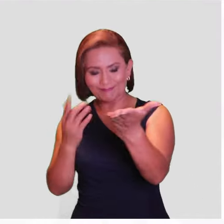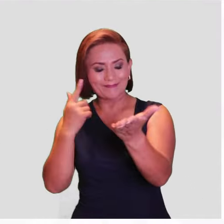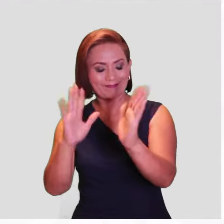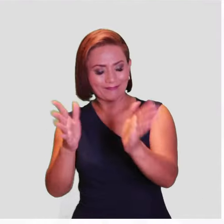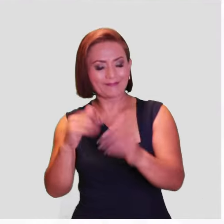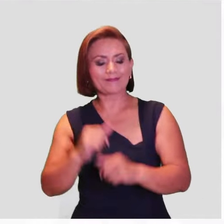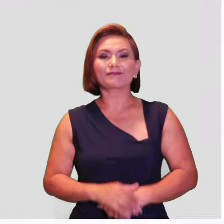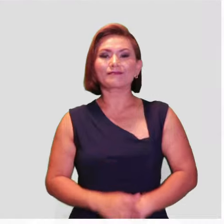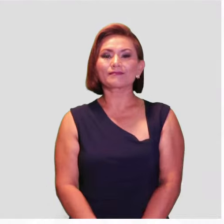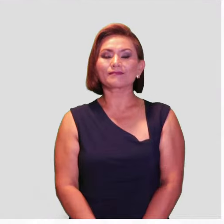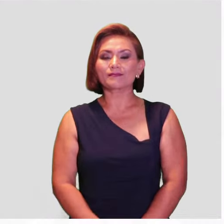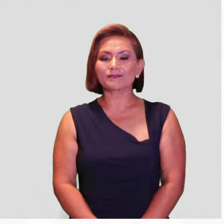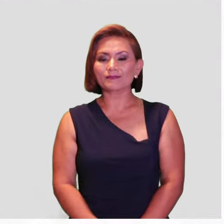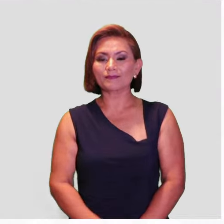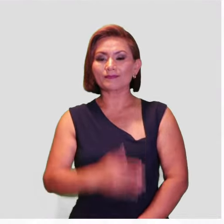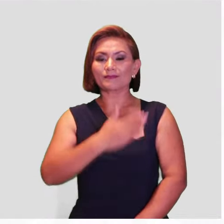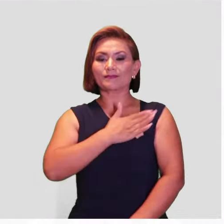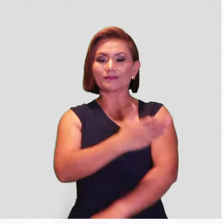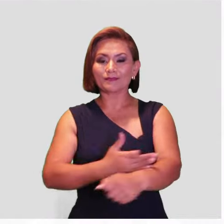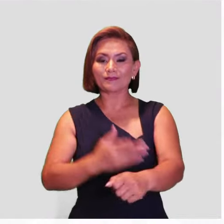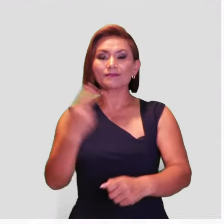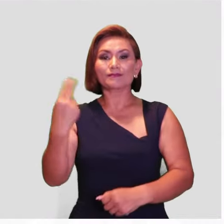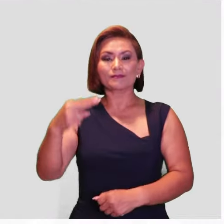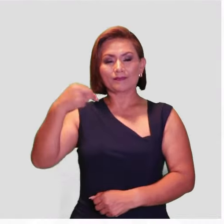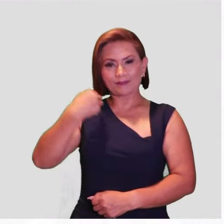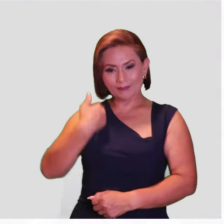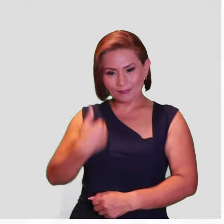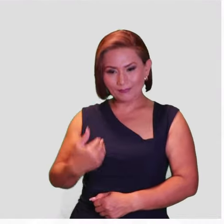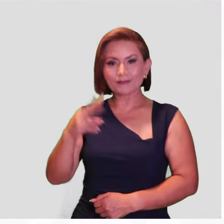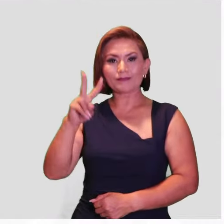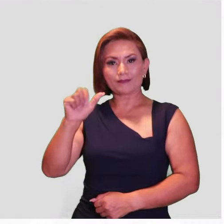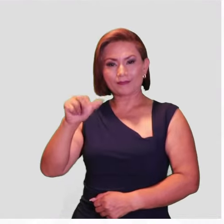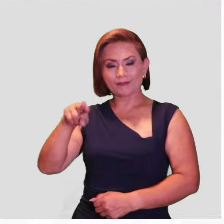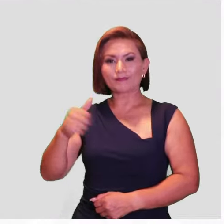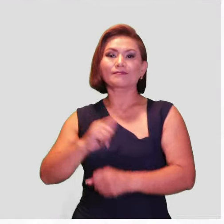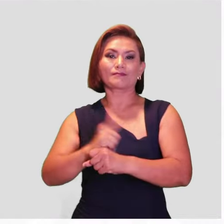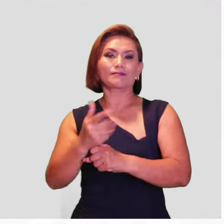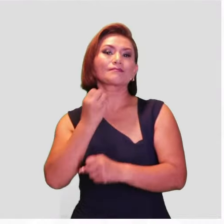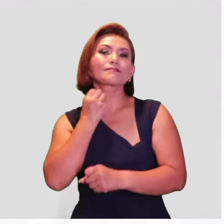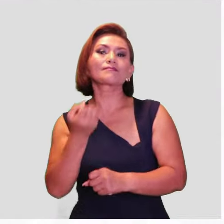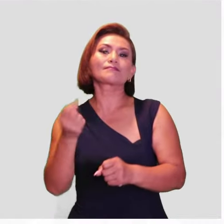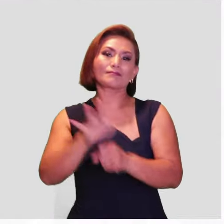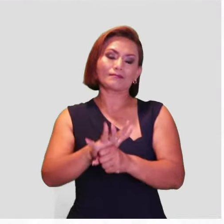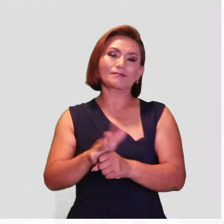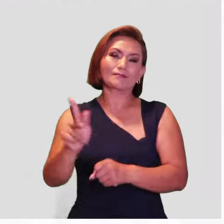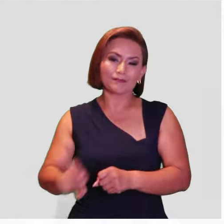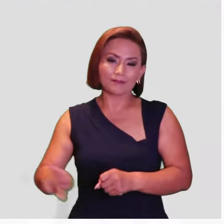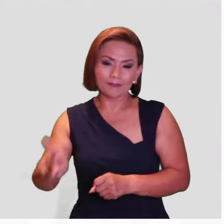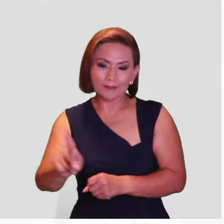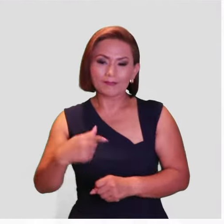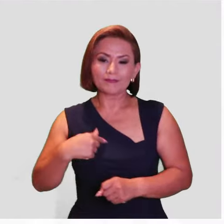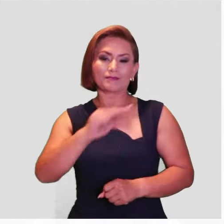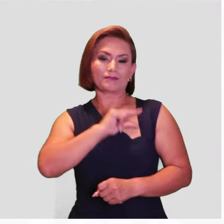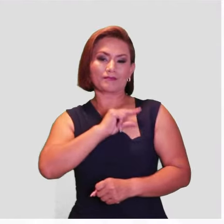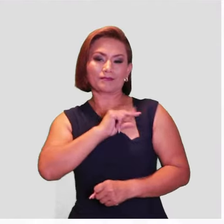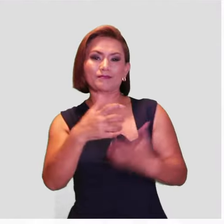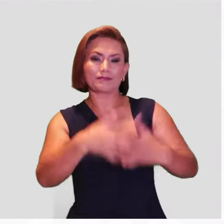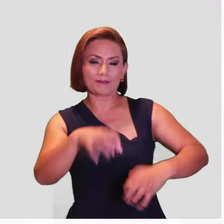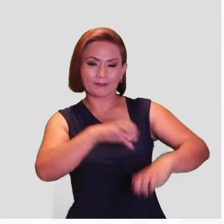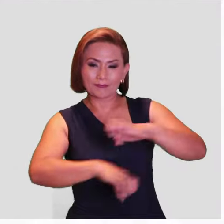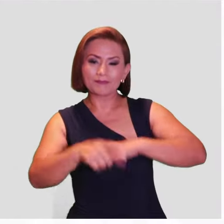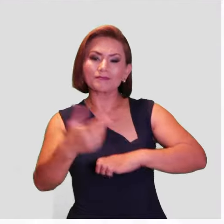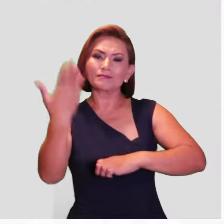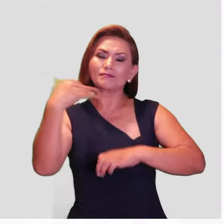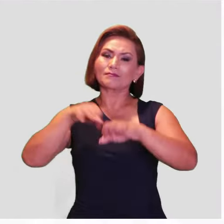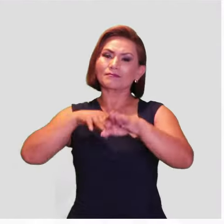Gracias. Muy buenas tardes, soy Vania Camacho, soy licenciada en Derecho, tengo experiencia en la administración pública y en el sector privado. He trabajado en los